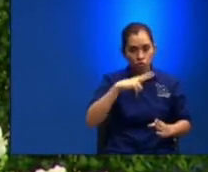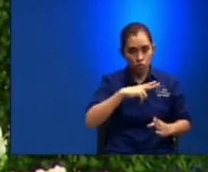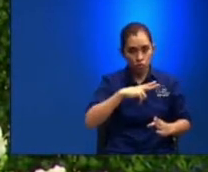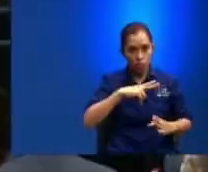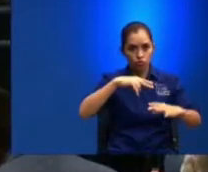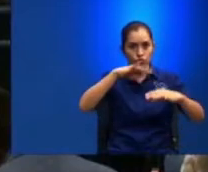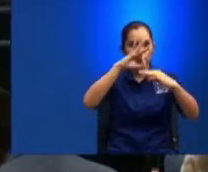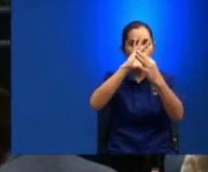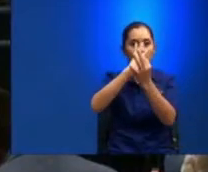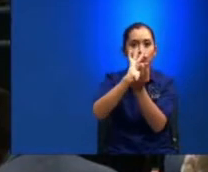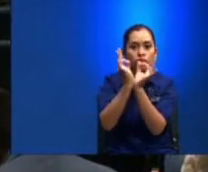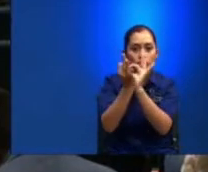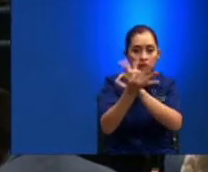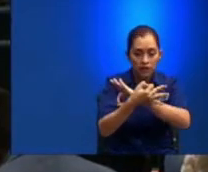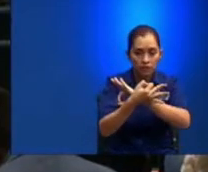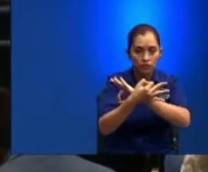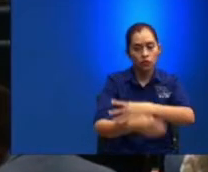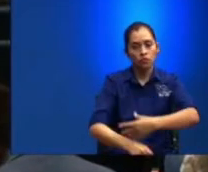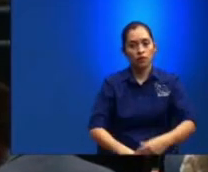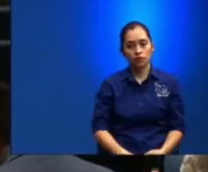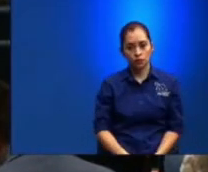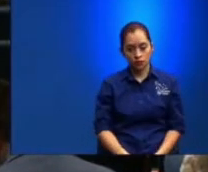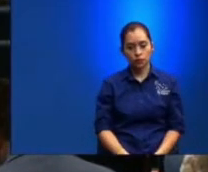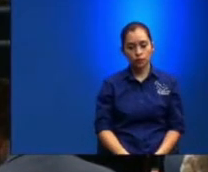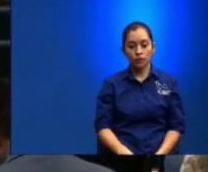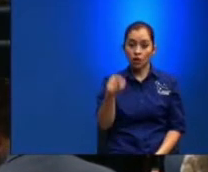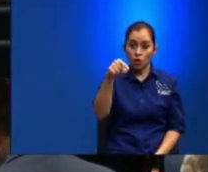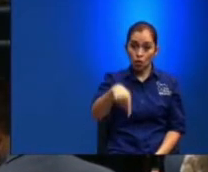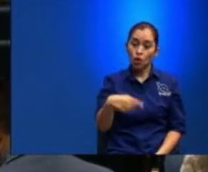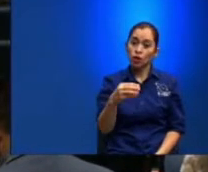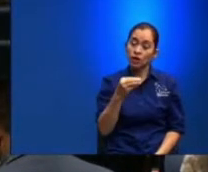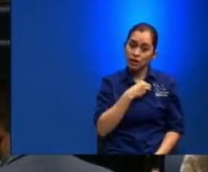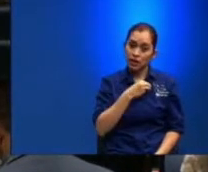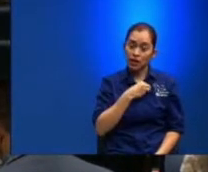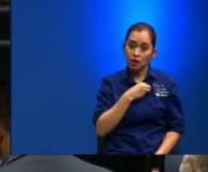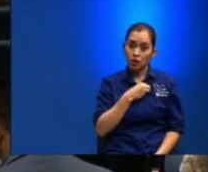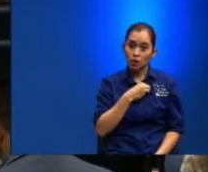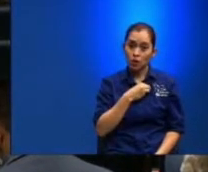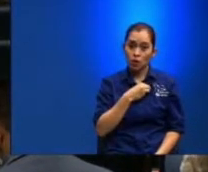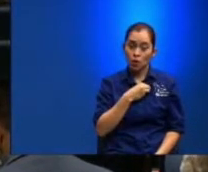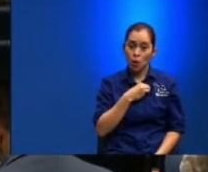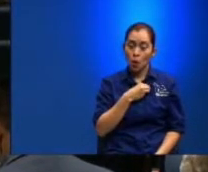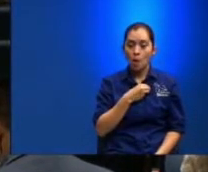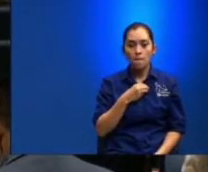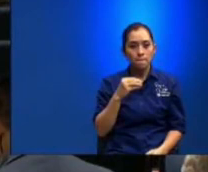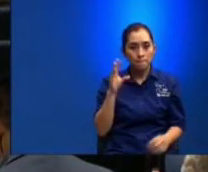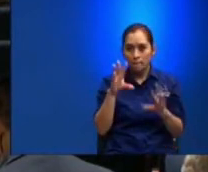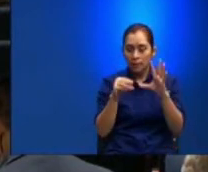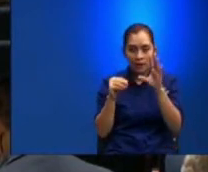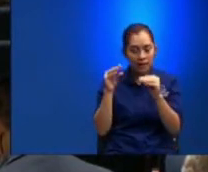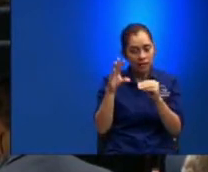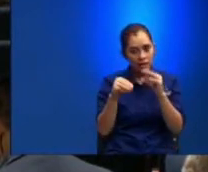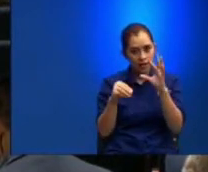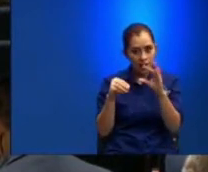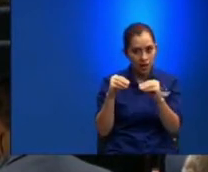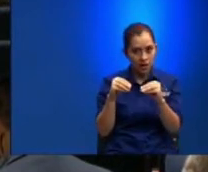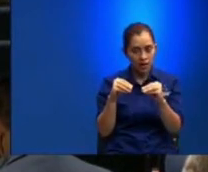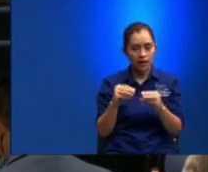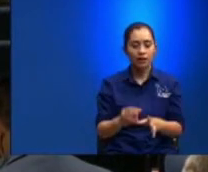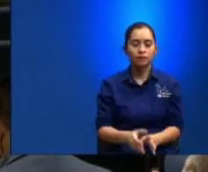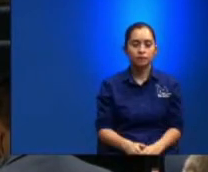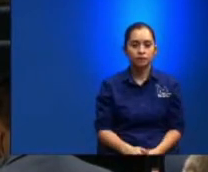entonces yo quisiera conversar con usted al respecto de bueno lo que hemos venido platicando